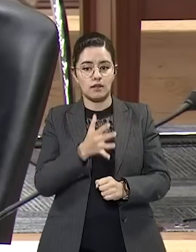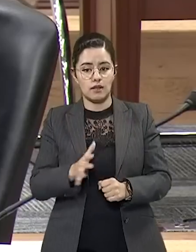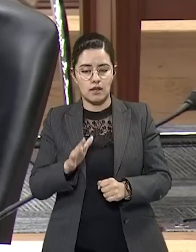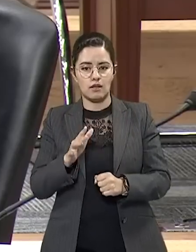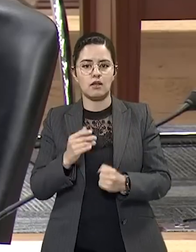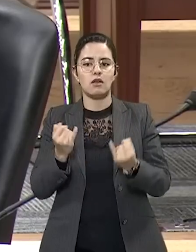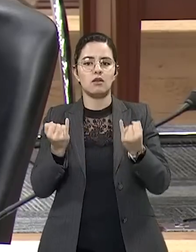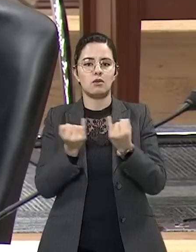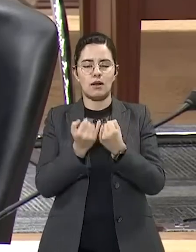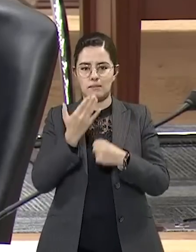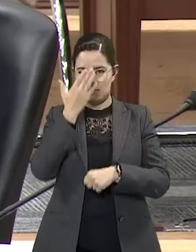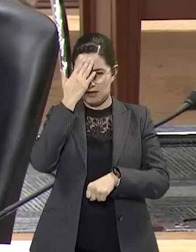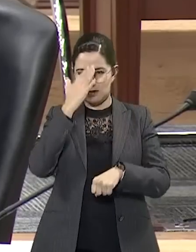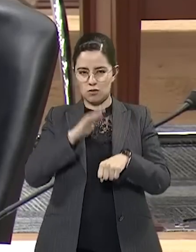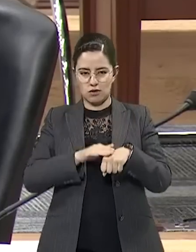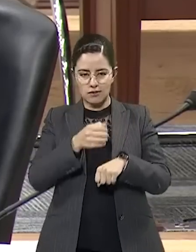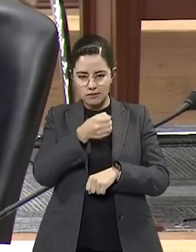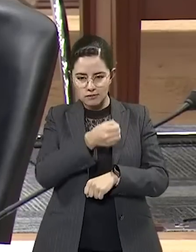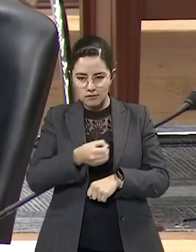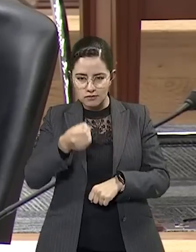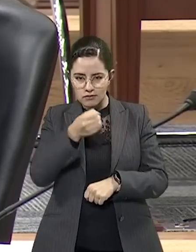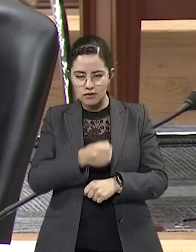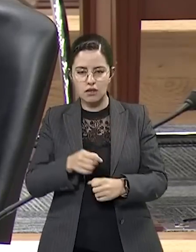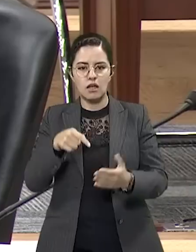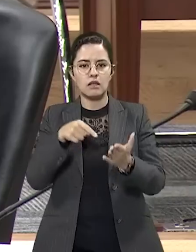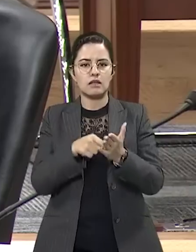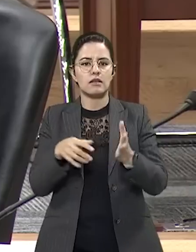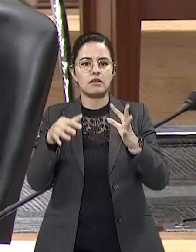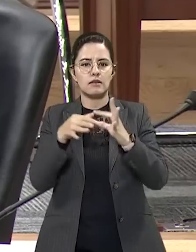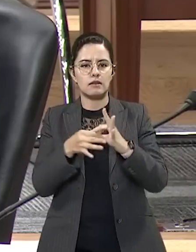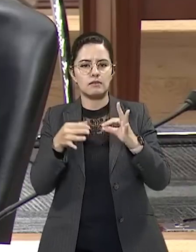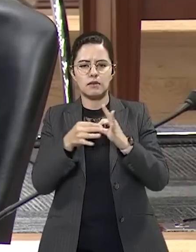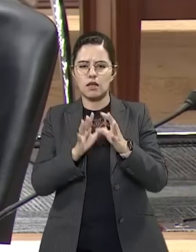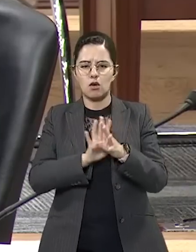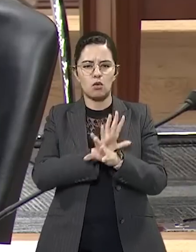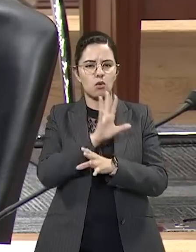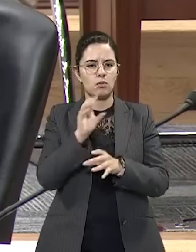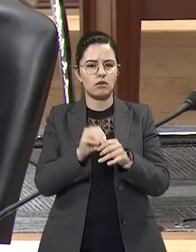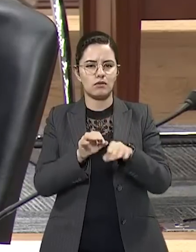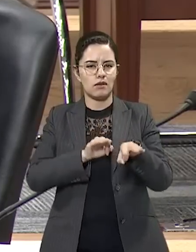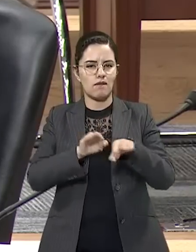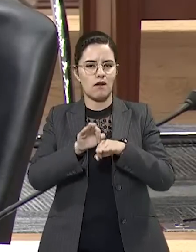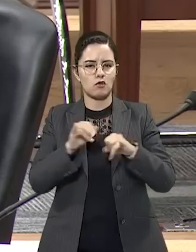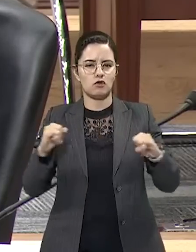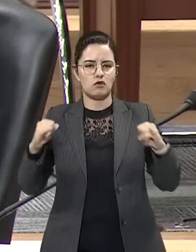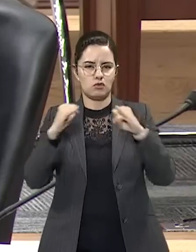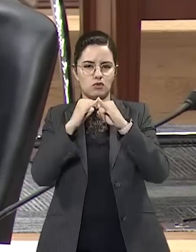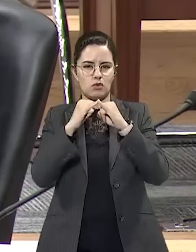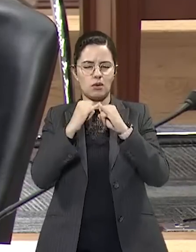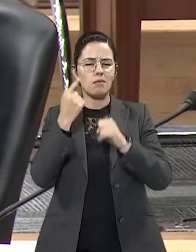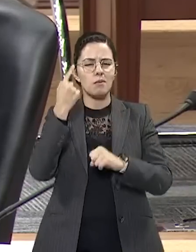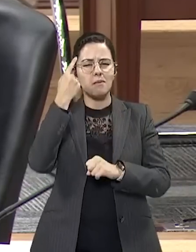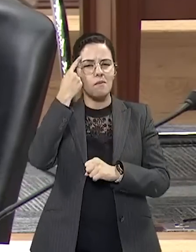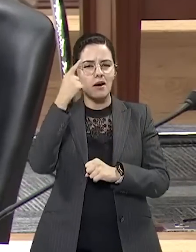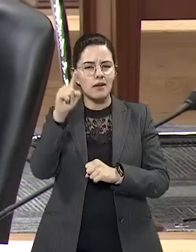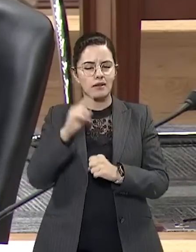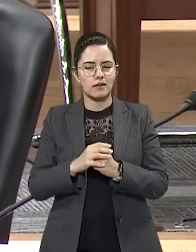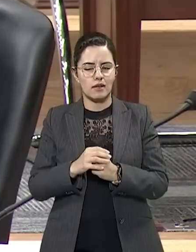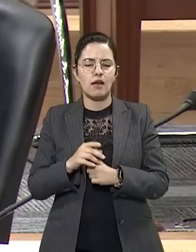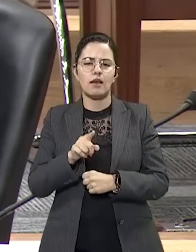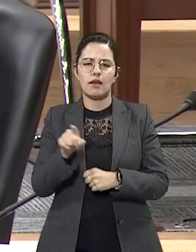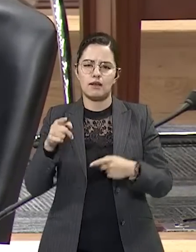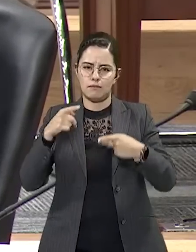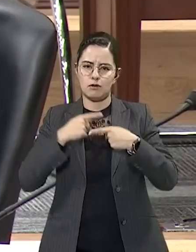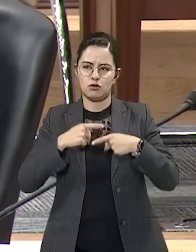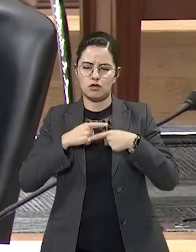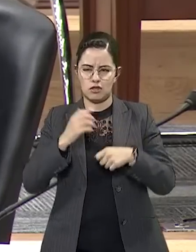memoria de gestión documenta bajo una óptica integral el trabajo institucional en aras de favorecer la rendición de